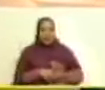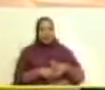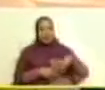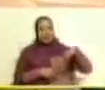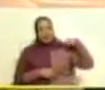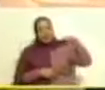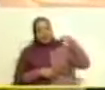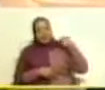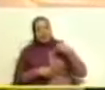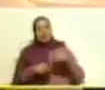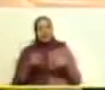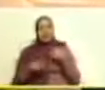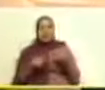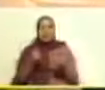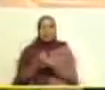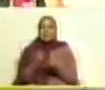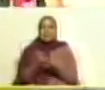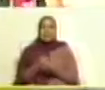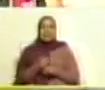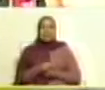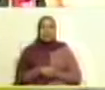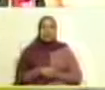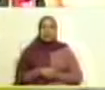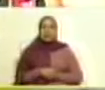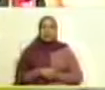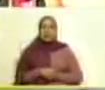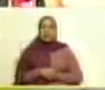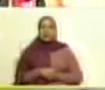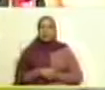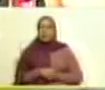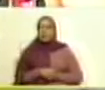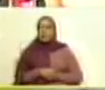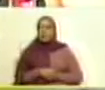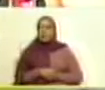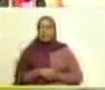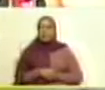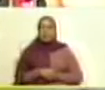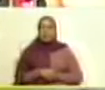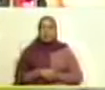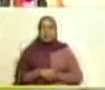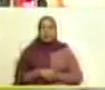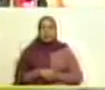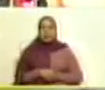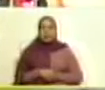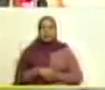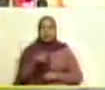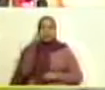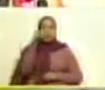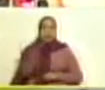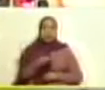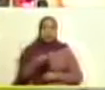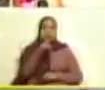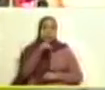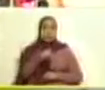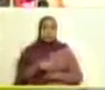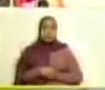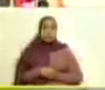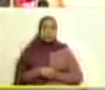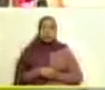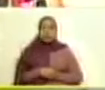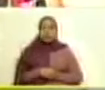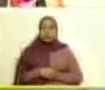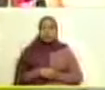nota, cómo sumar a la juventud en el territorio, para que la juventud